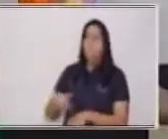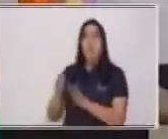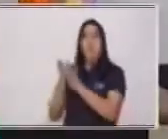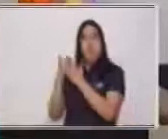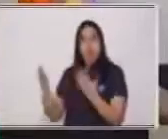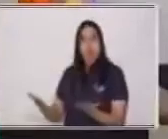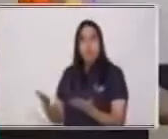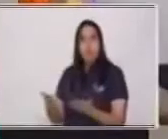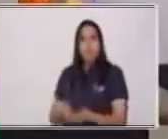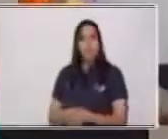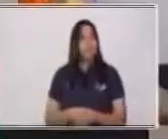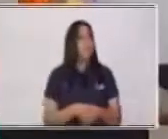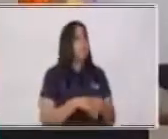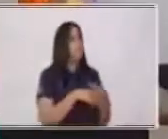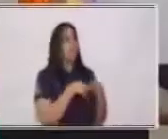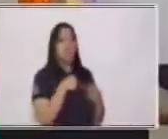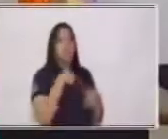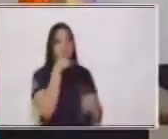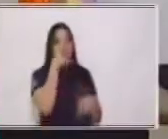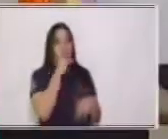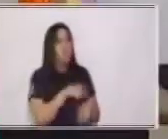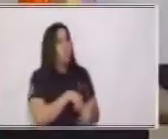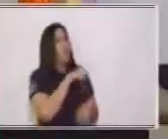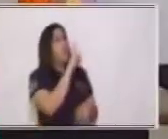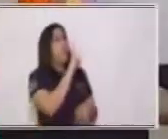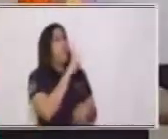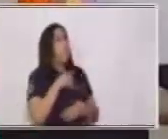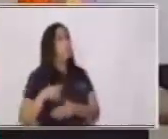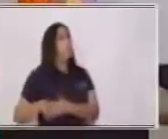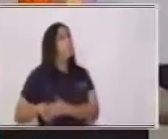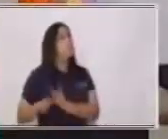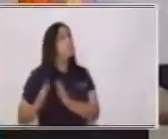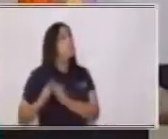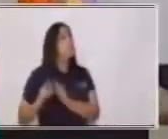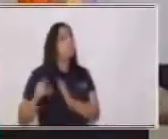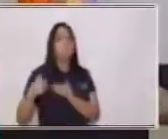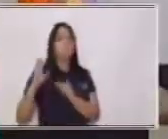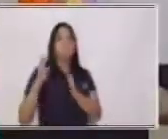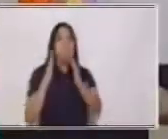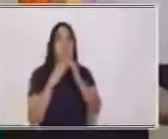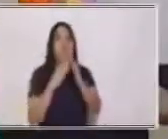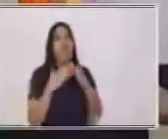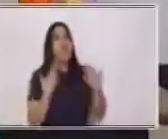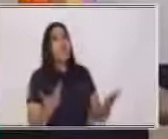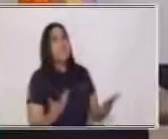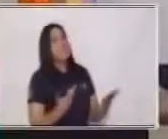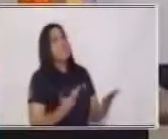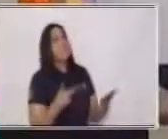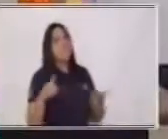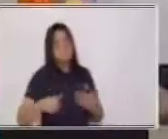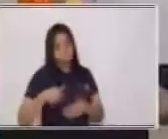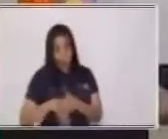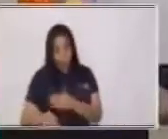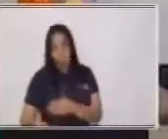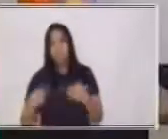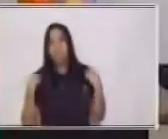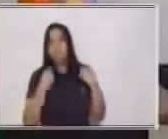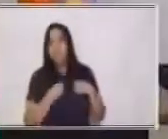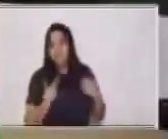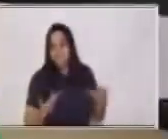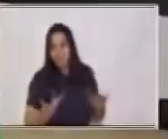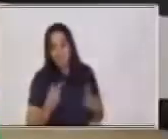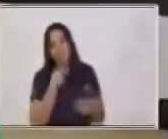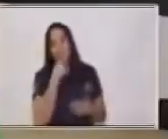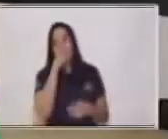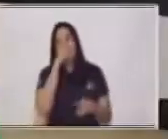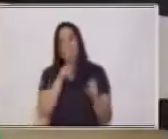tal vez ahí lo trae en la mochila, ¿verdad? Pero no hizo la tarea. Entonces, son las oraciones que nosotros utilizamos todos los días cuando